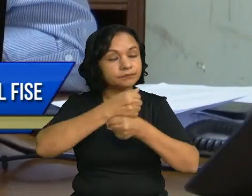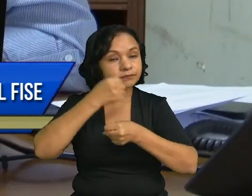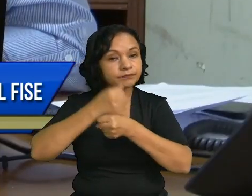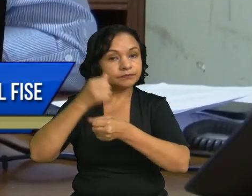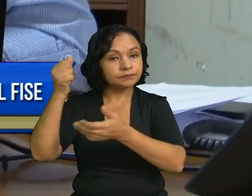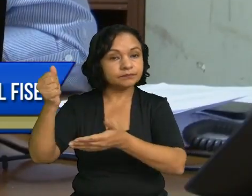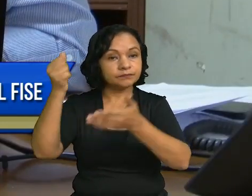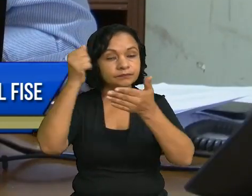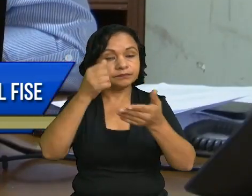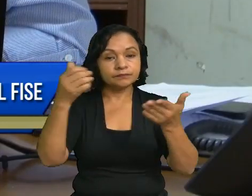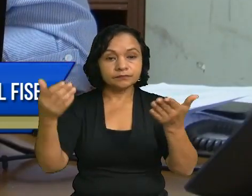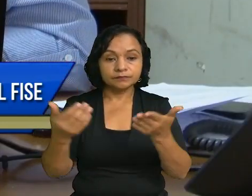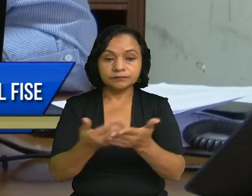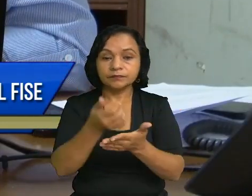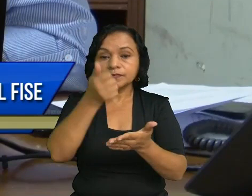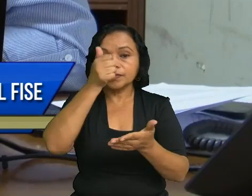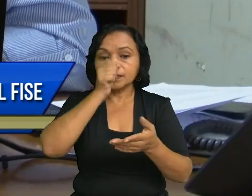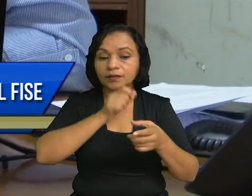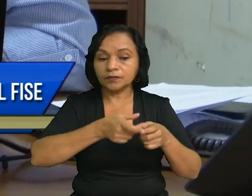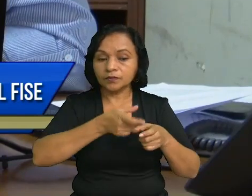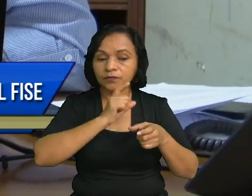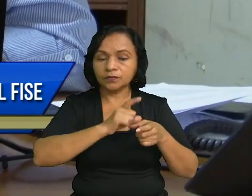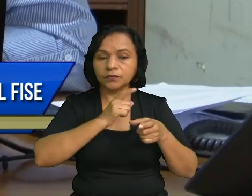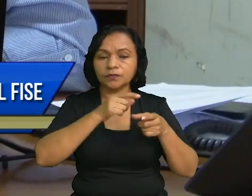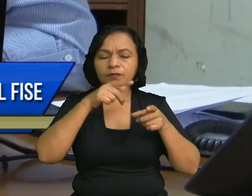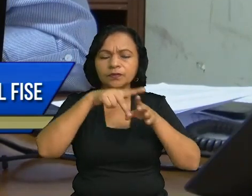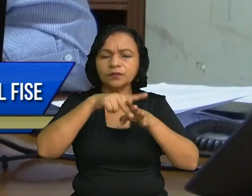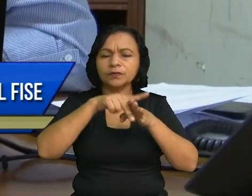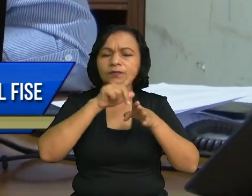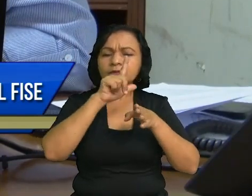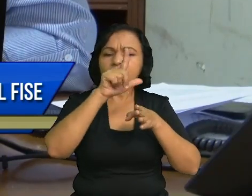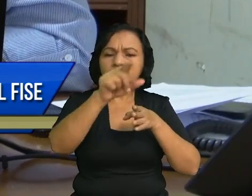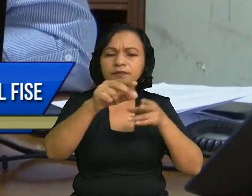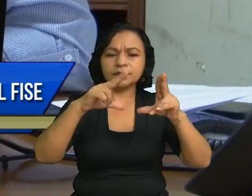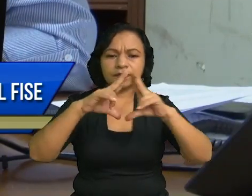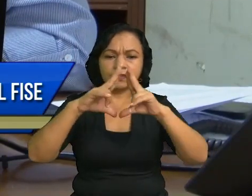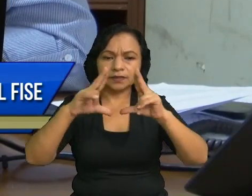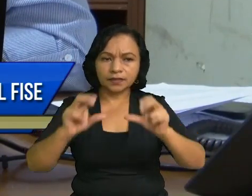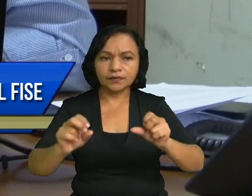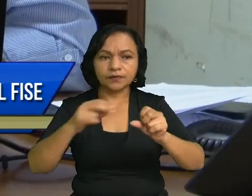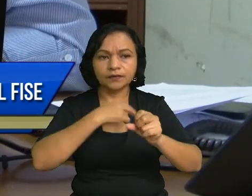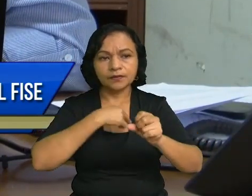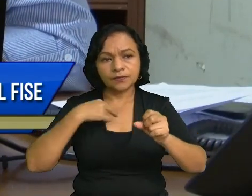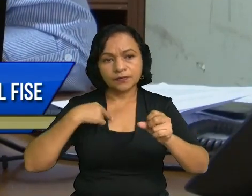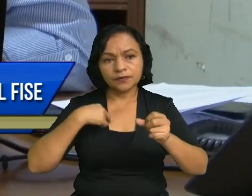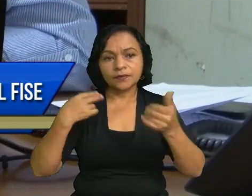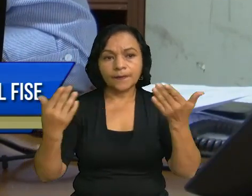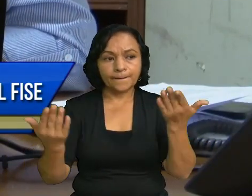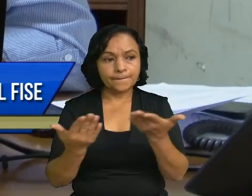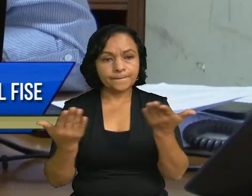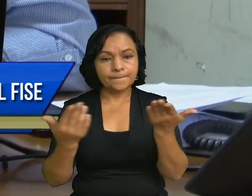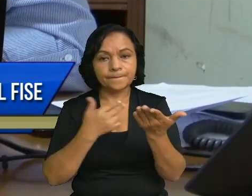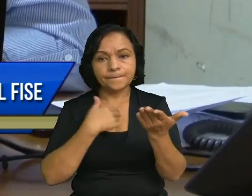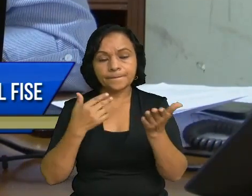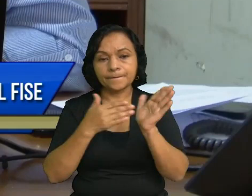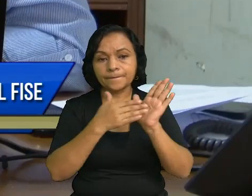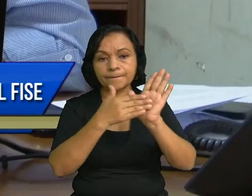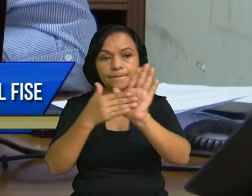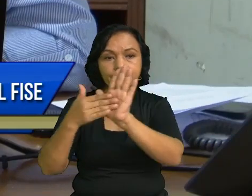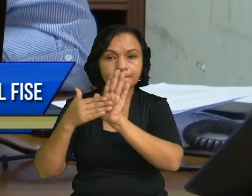en agua y saneamiento en las comunidades rurales del país en el presente año se ha finalizado la implementación del modelo